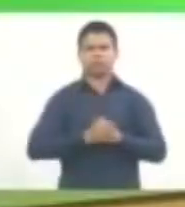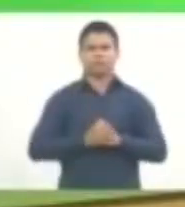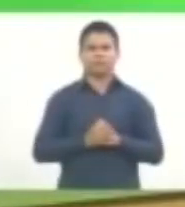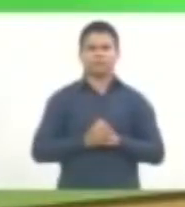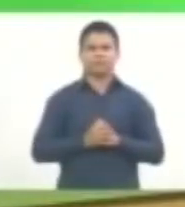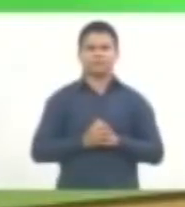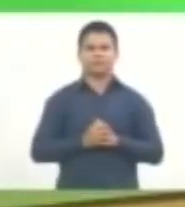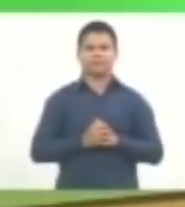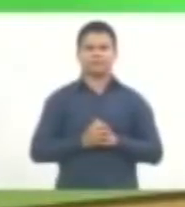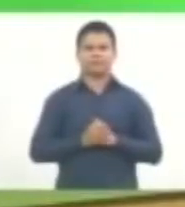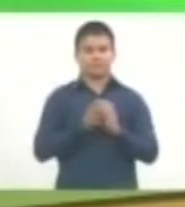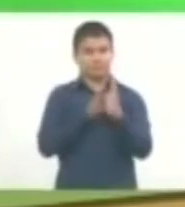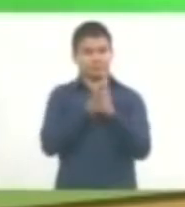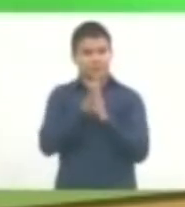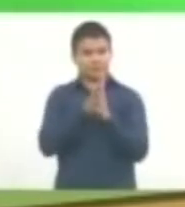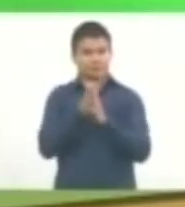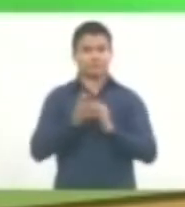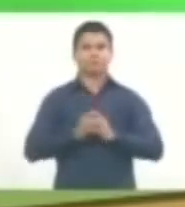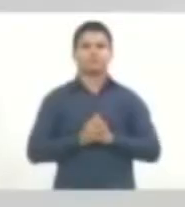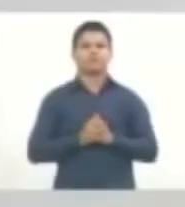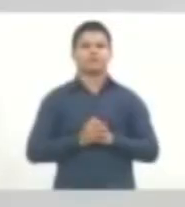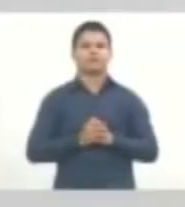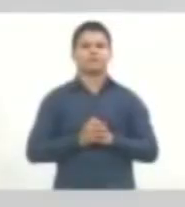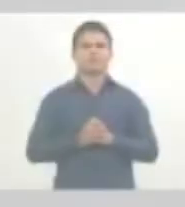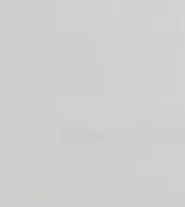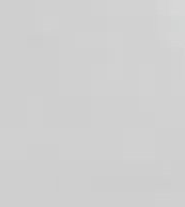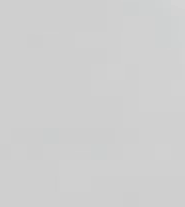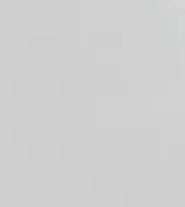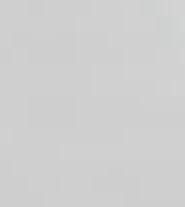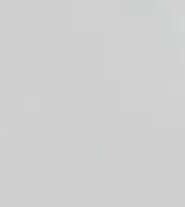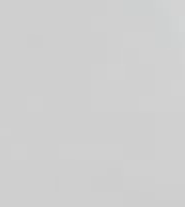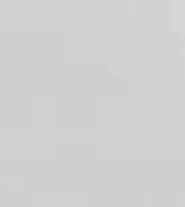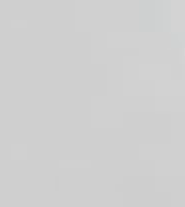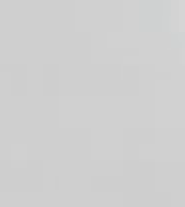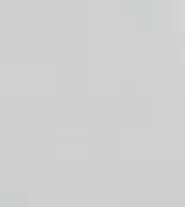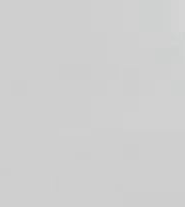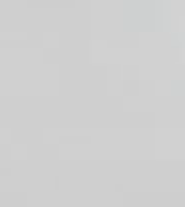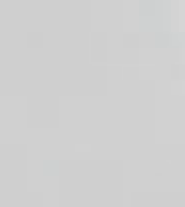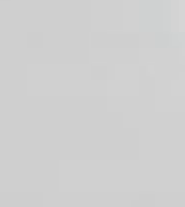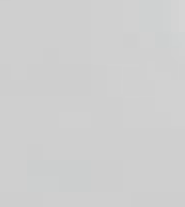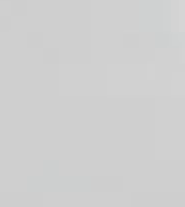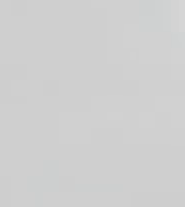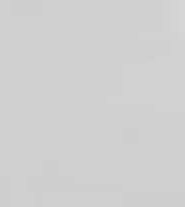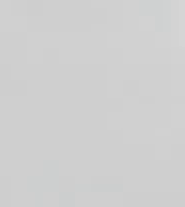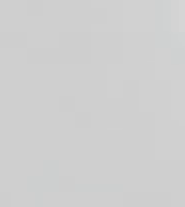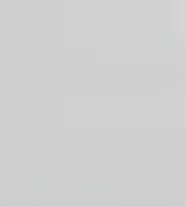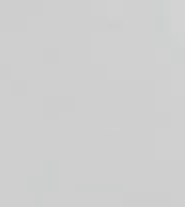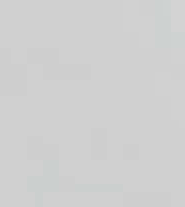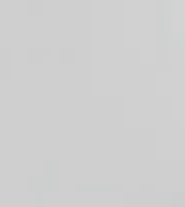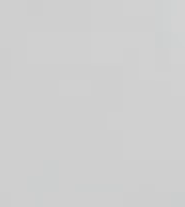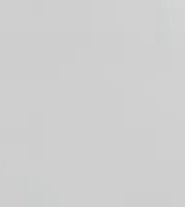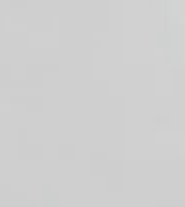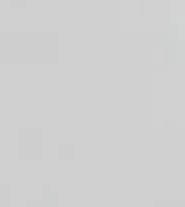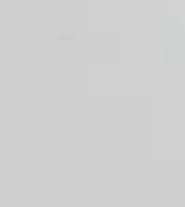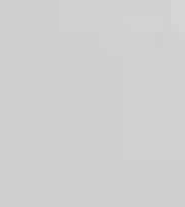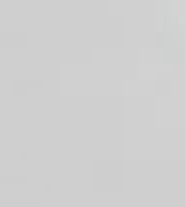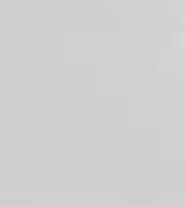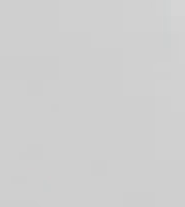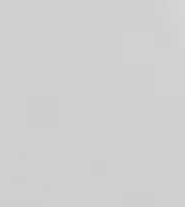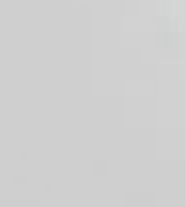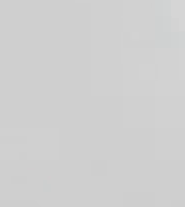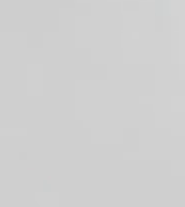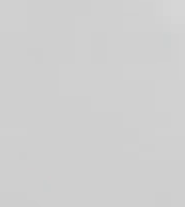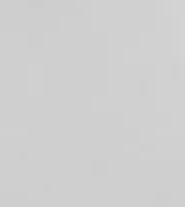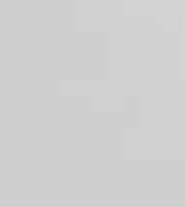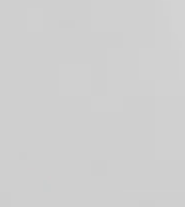Y un mensaje importante para ustedes en prepago Claro: con el nuevo paquete de voz con menos de 1,000 pesos, hablas mucho más de 1,000 segundos. Activa el tuyo marcando